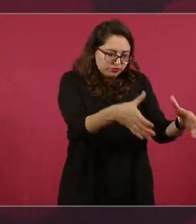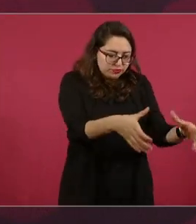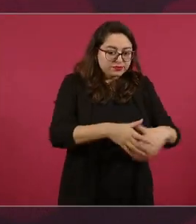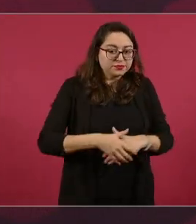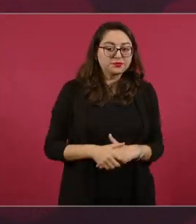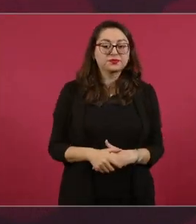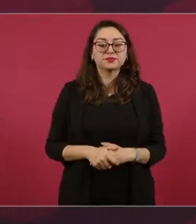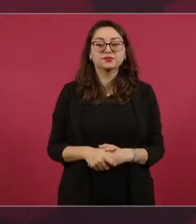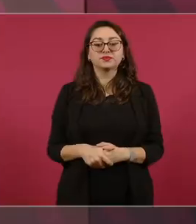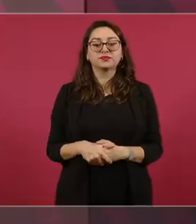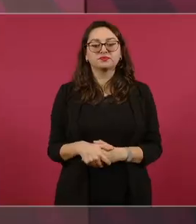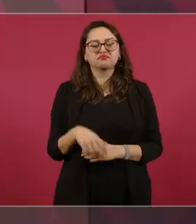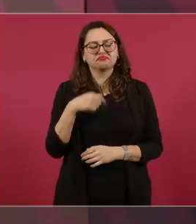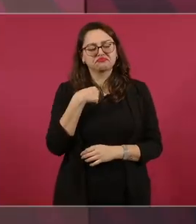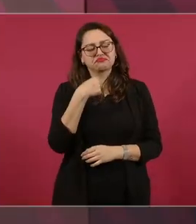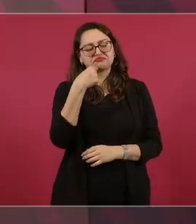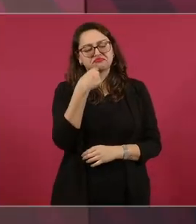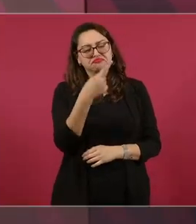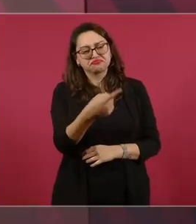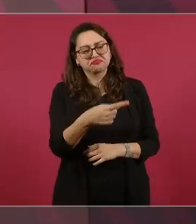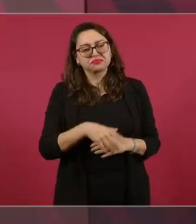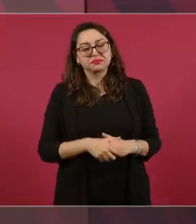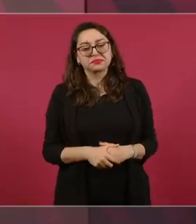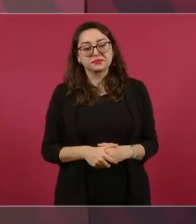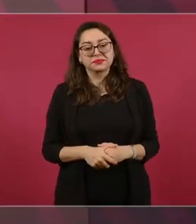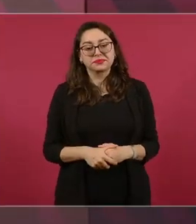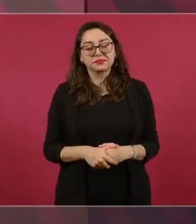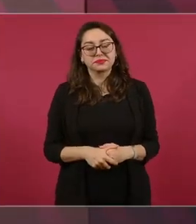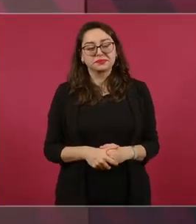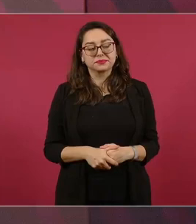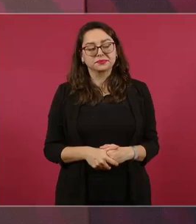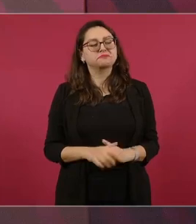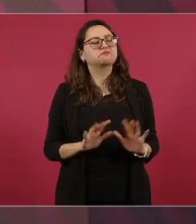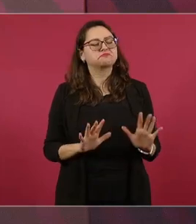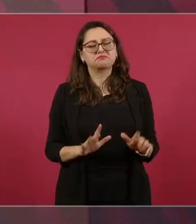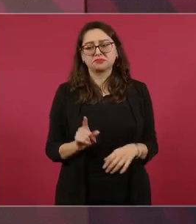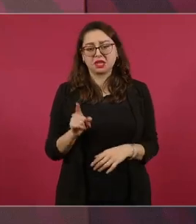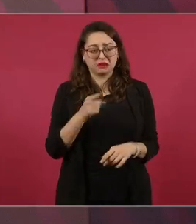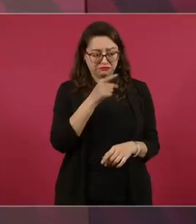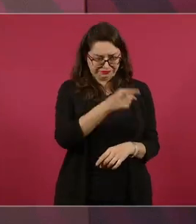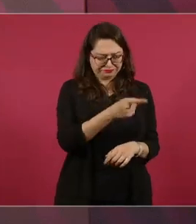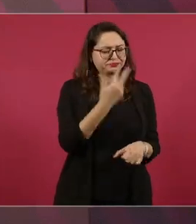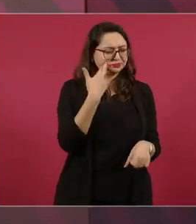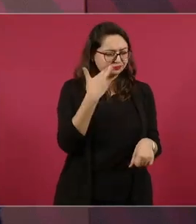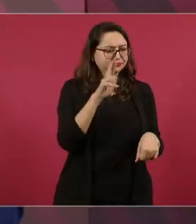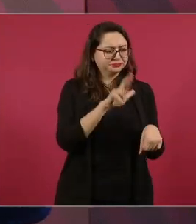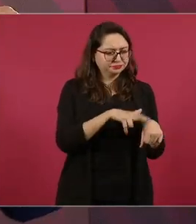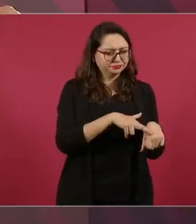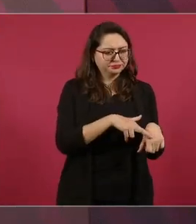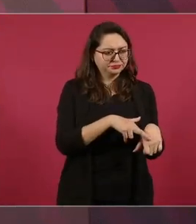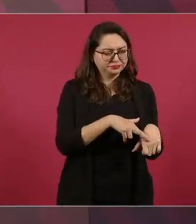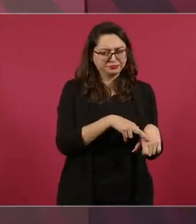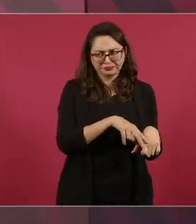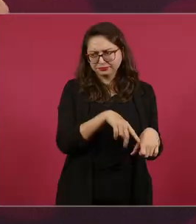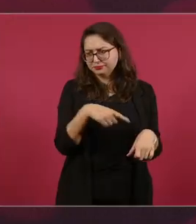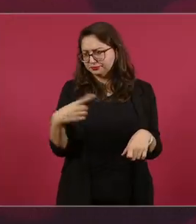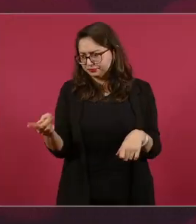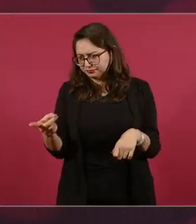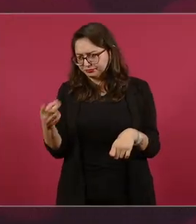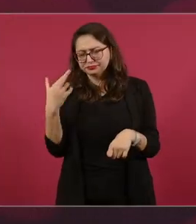son iguales, porque estaba… Le digo, son iguales. Ahorita vamos a